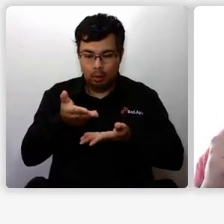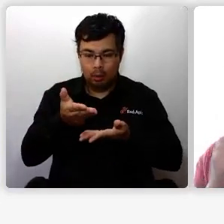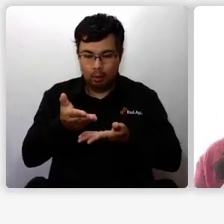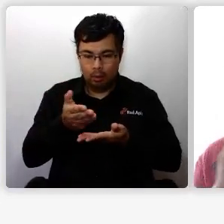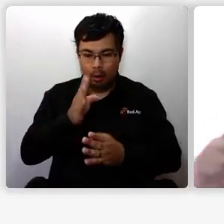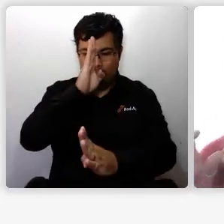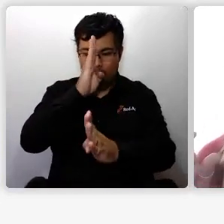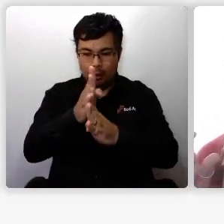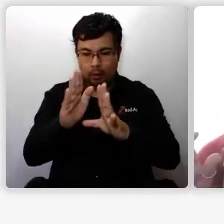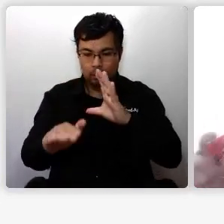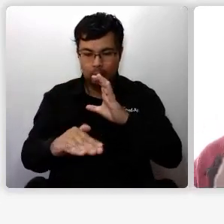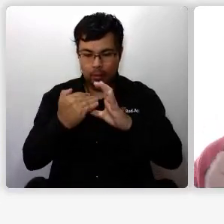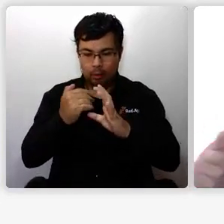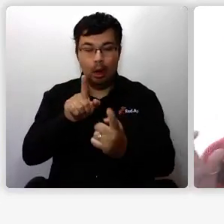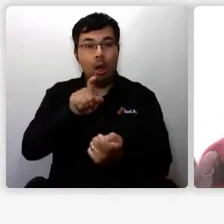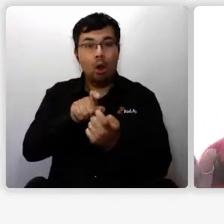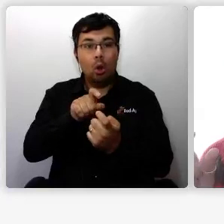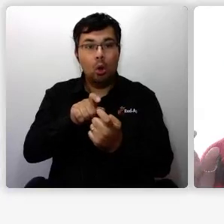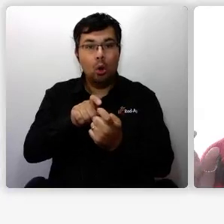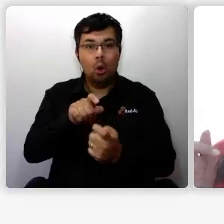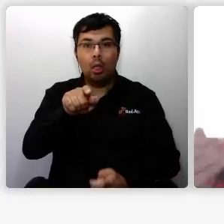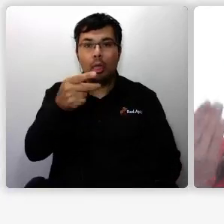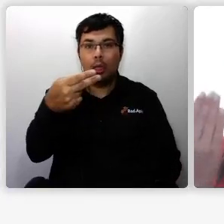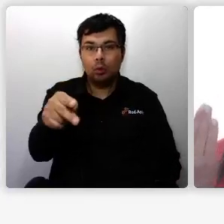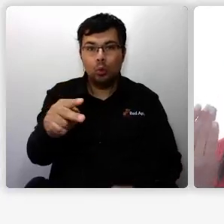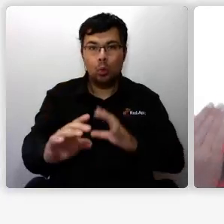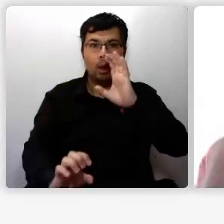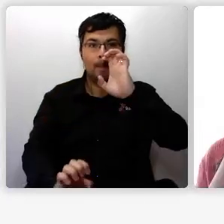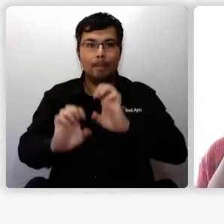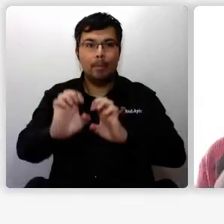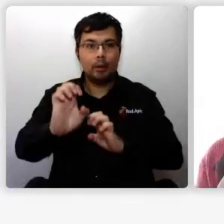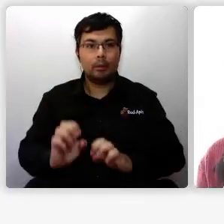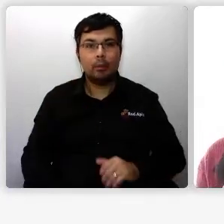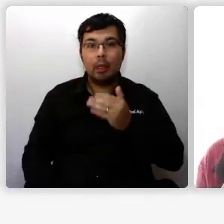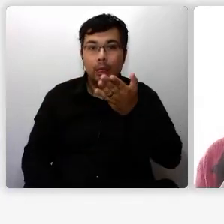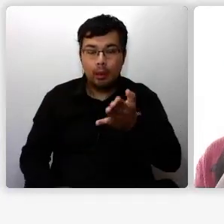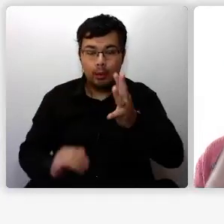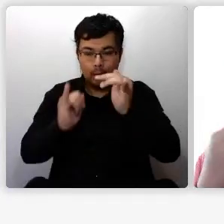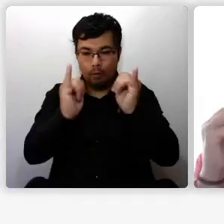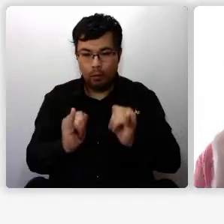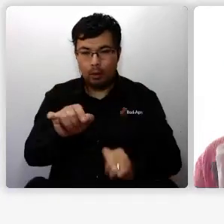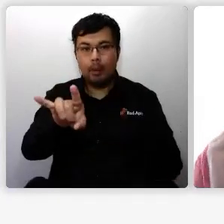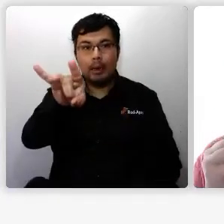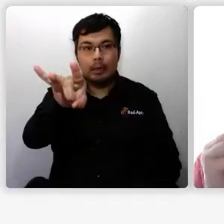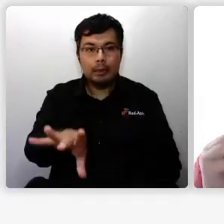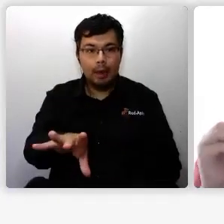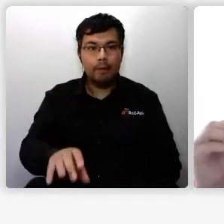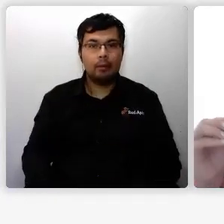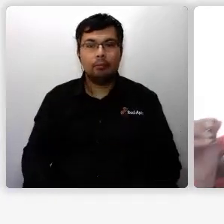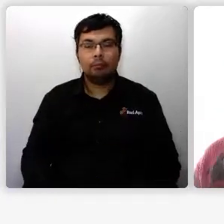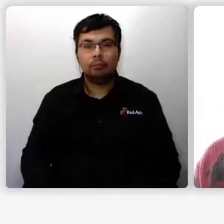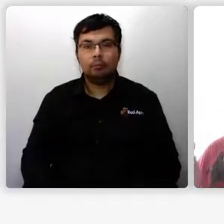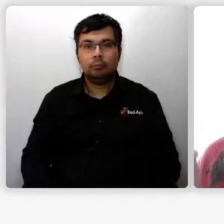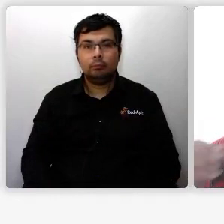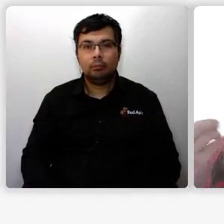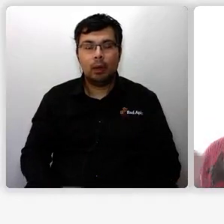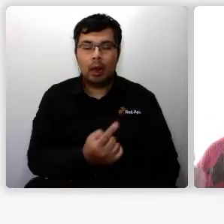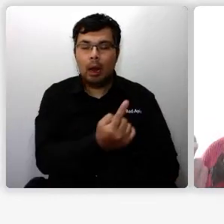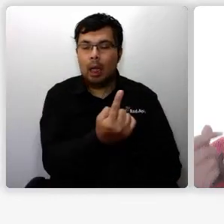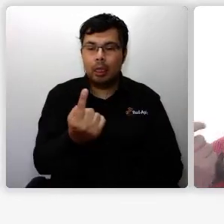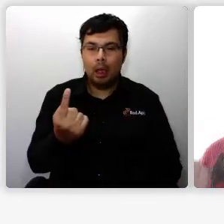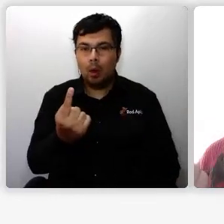el contáctenos de su empresa, ¿ok? Entonces, de esa manera él sabe cada uno de los problemas que